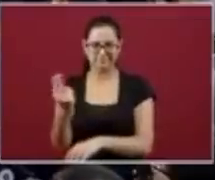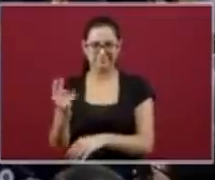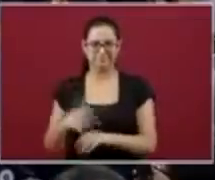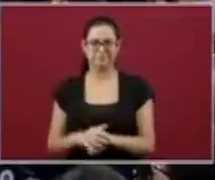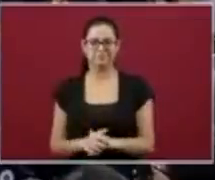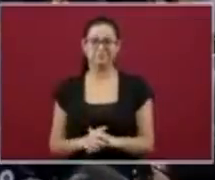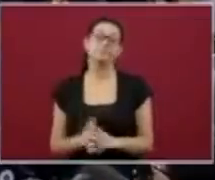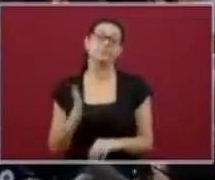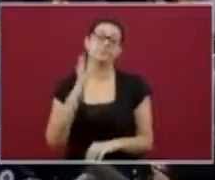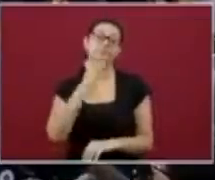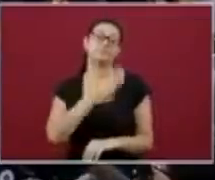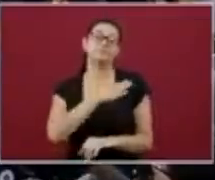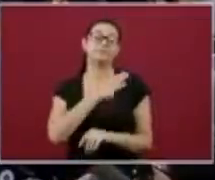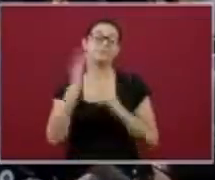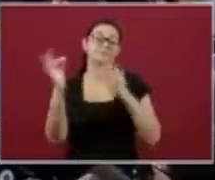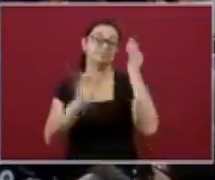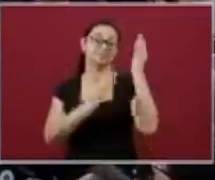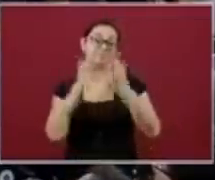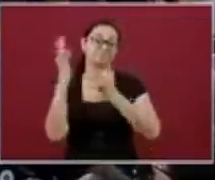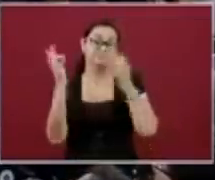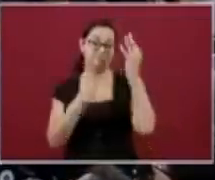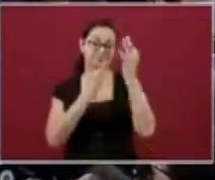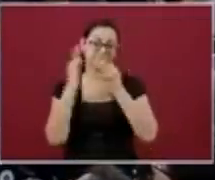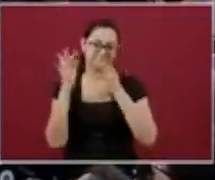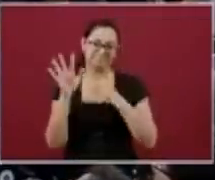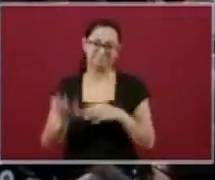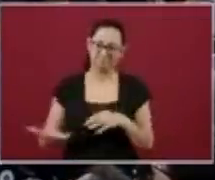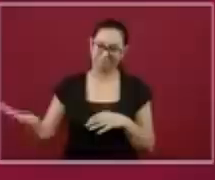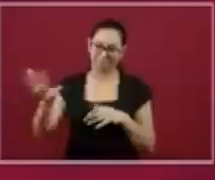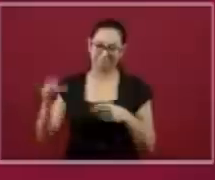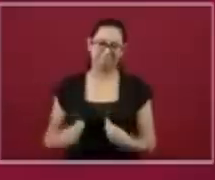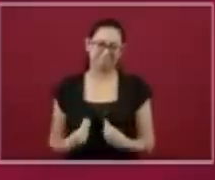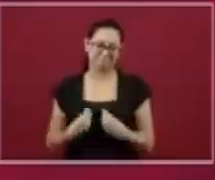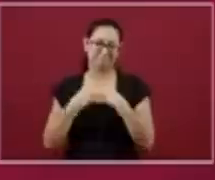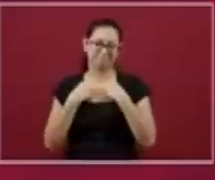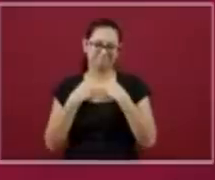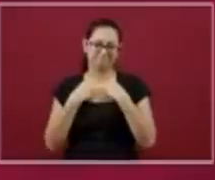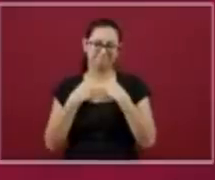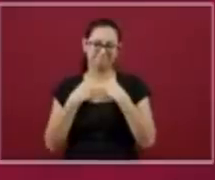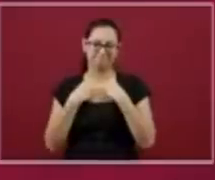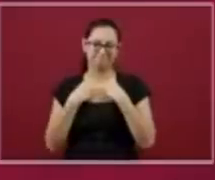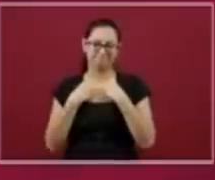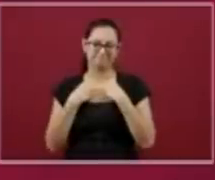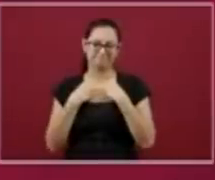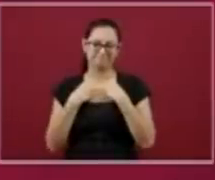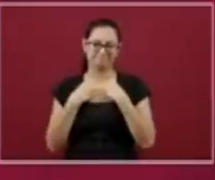Esta es una buena noticia para los habitantes de